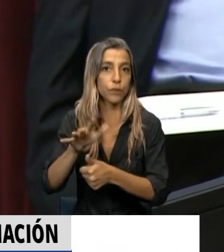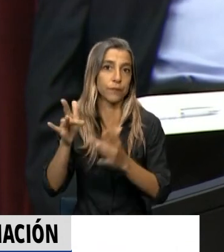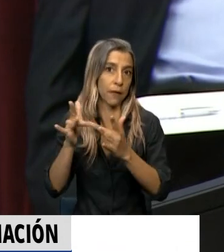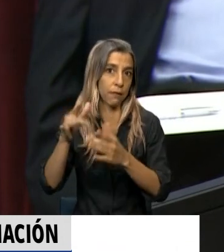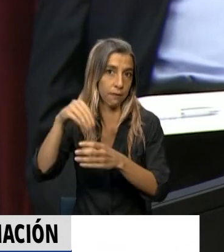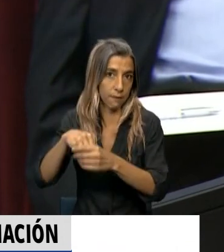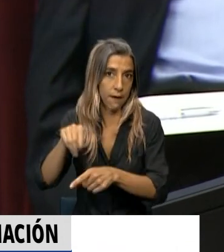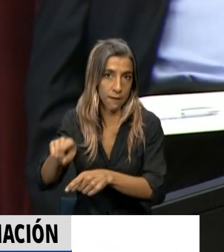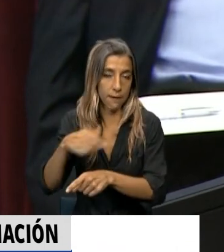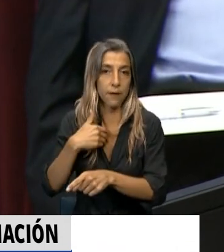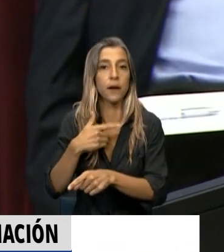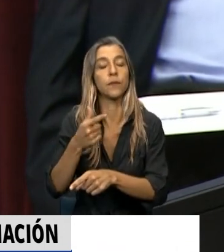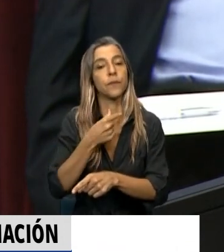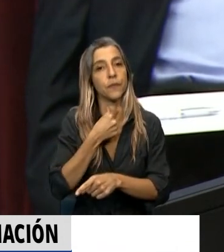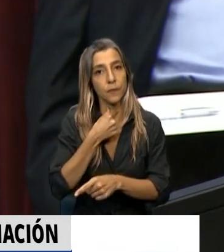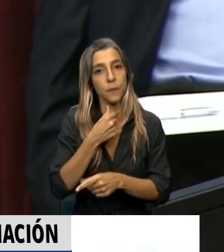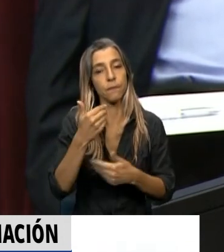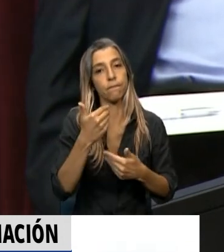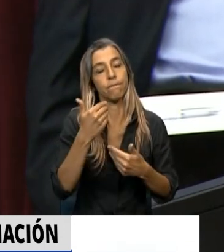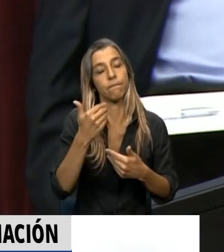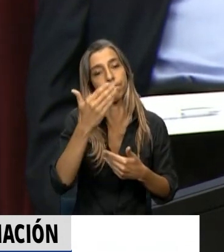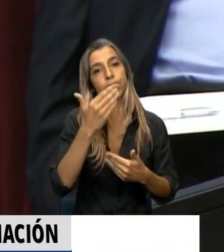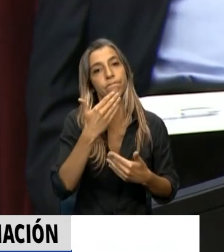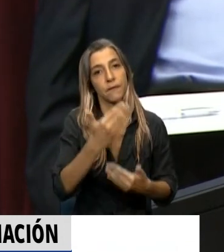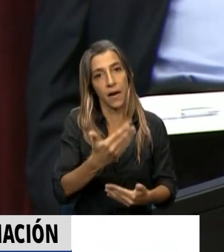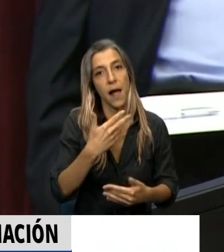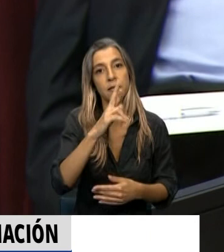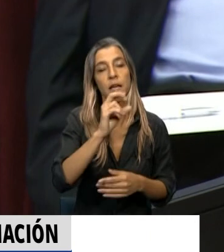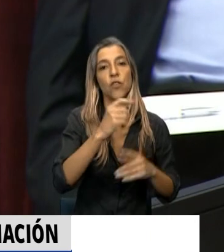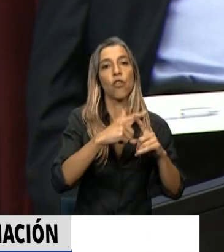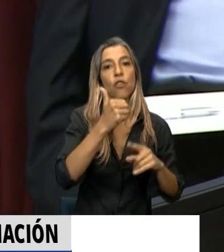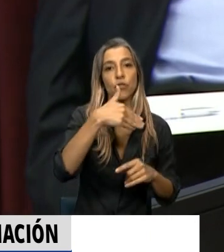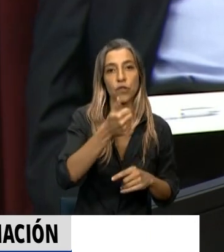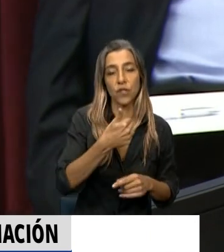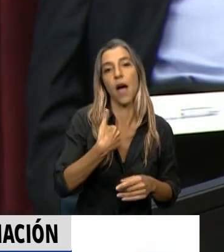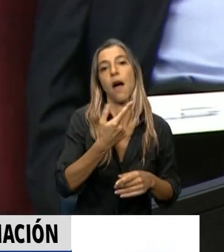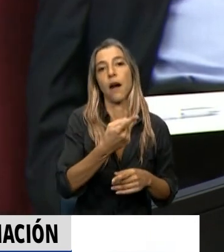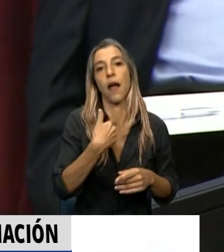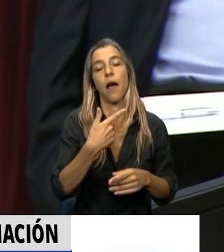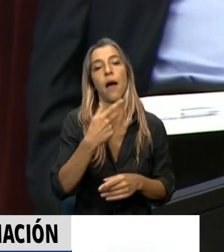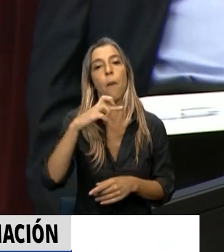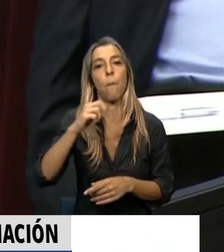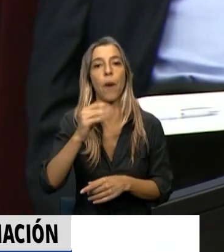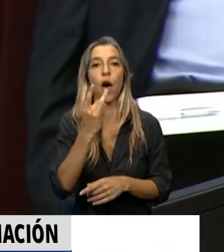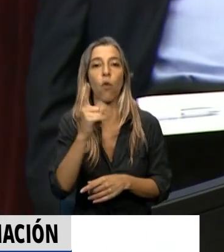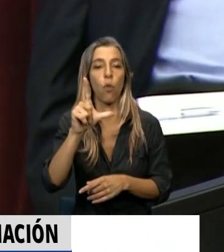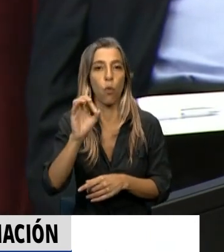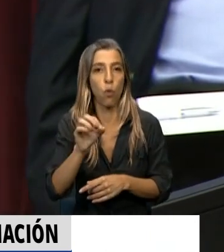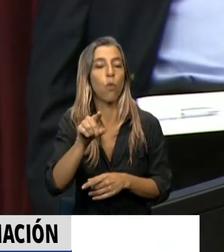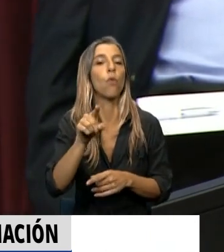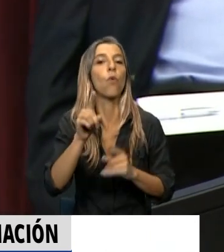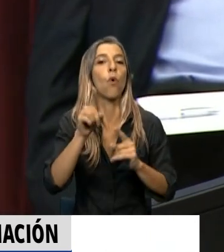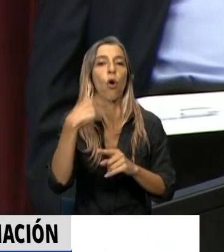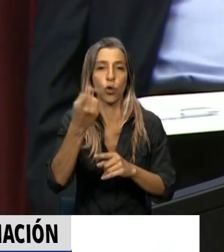de Mamá en Línea, que nos acompaña hoy en el recinto, a Roxana, a Luciana Padulo y a todos los que vienen trabajando con